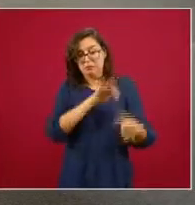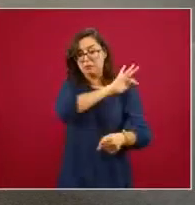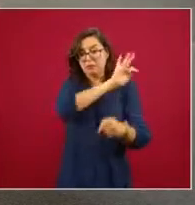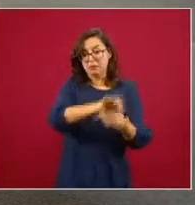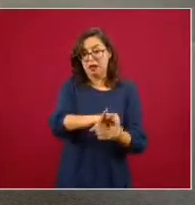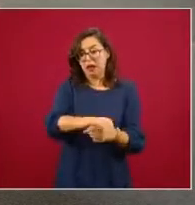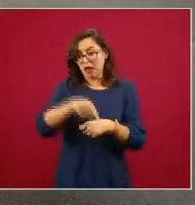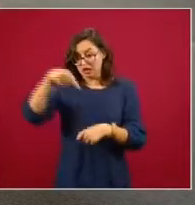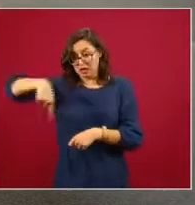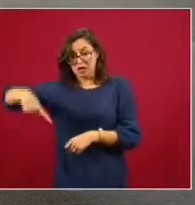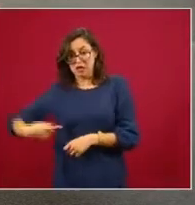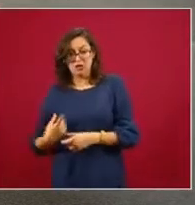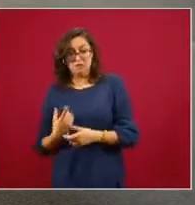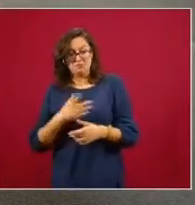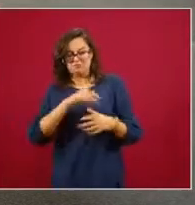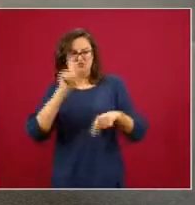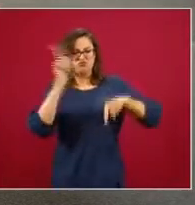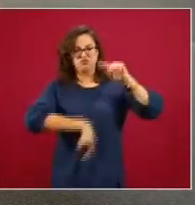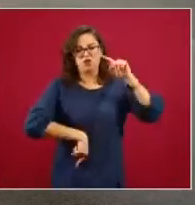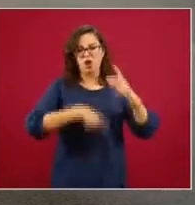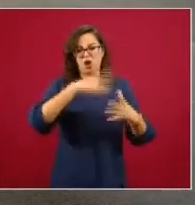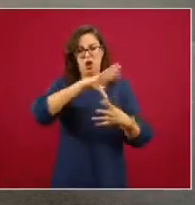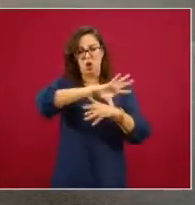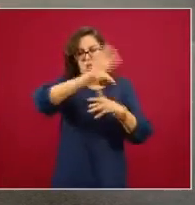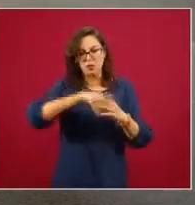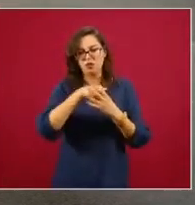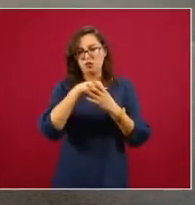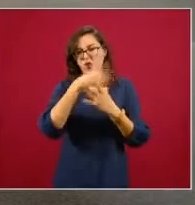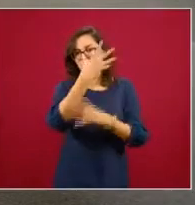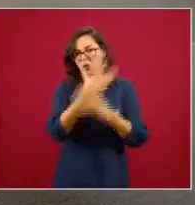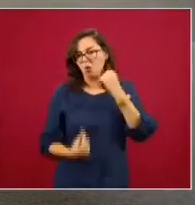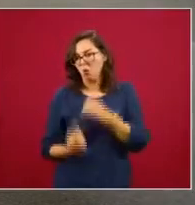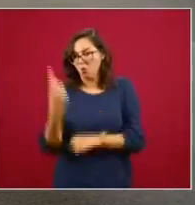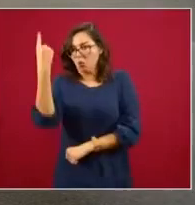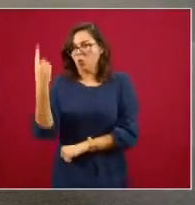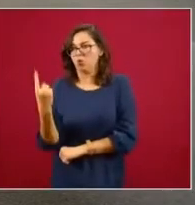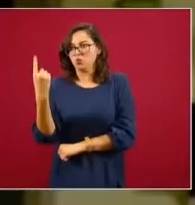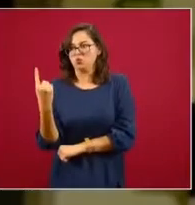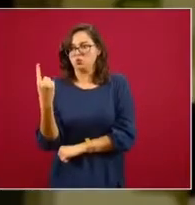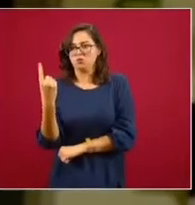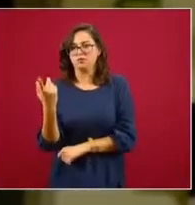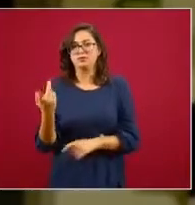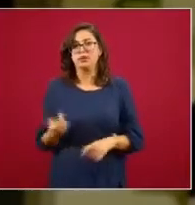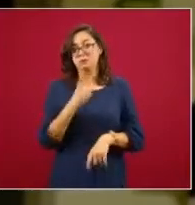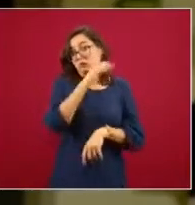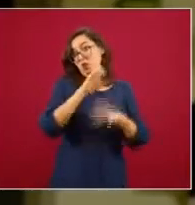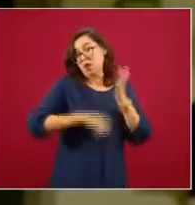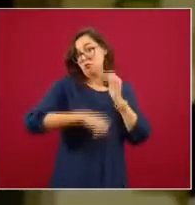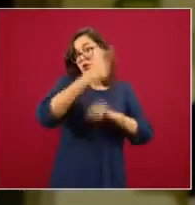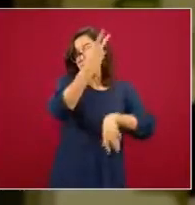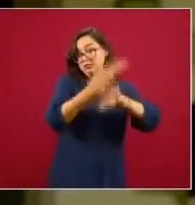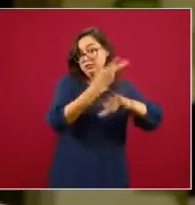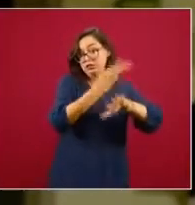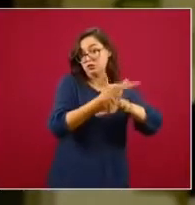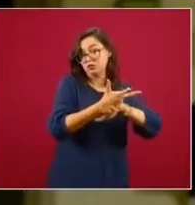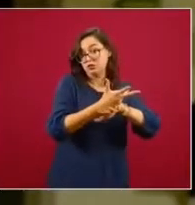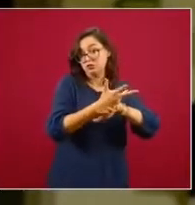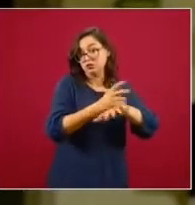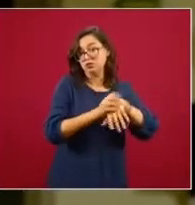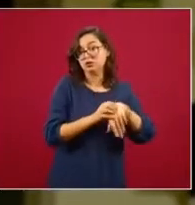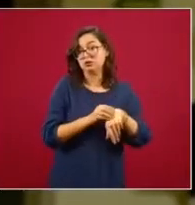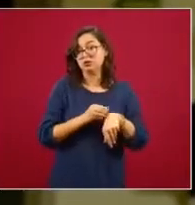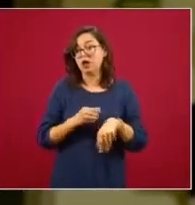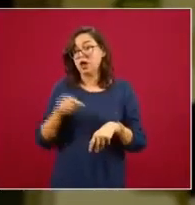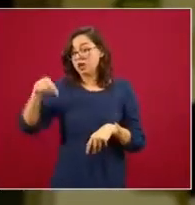Estados Unidos, ¿no? En México tenemos el sistema de salud atado al empleo con servicios complementarios,